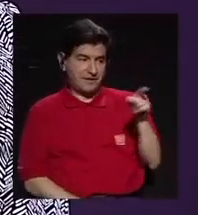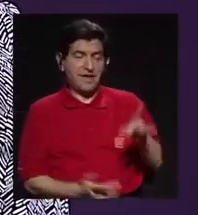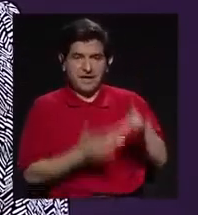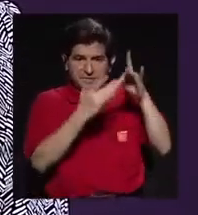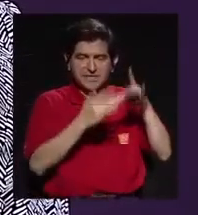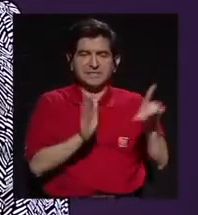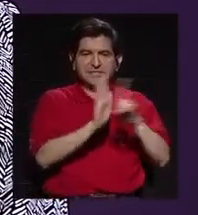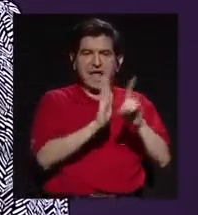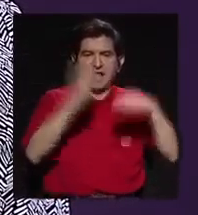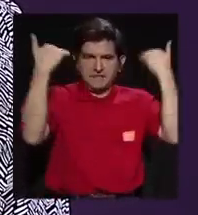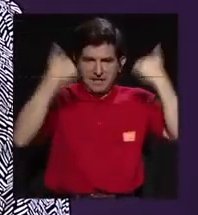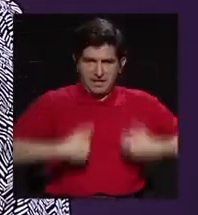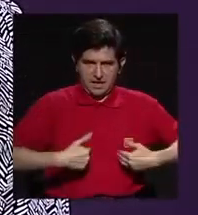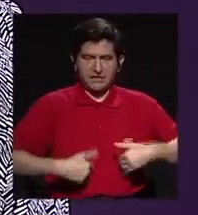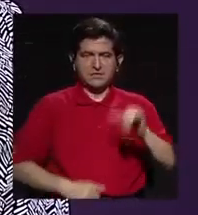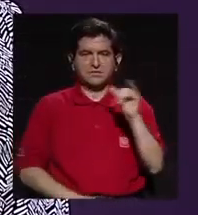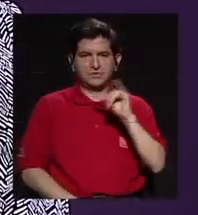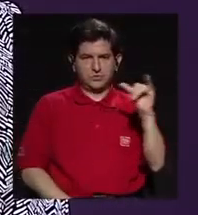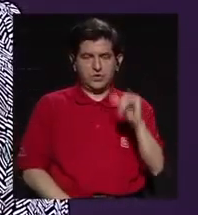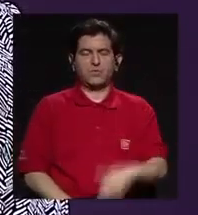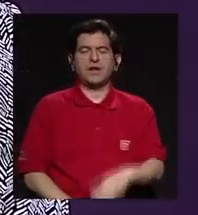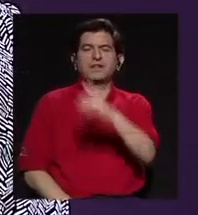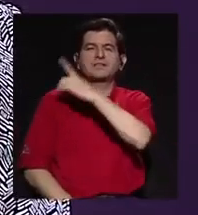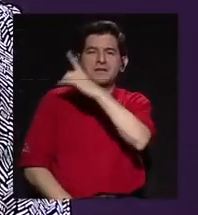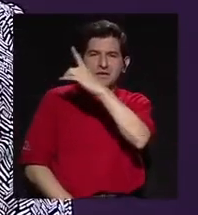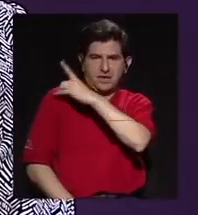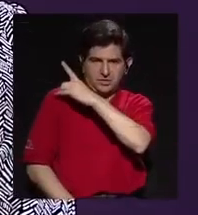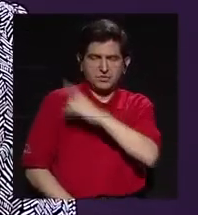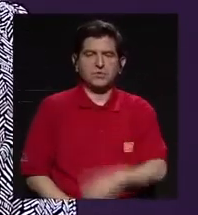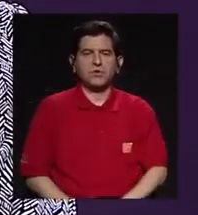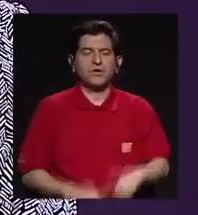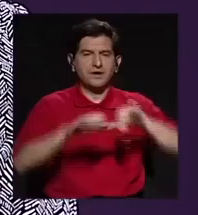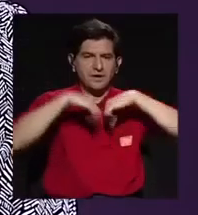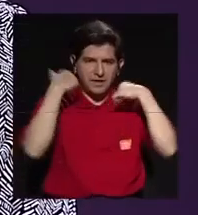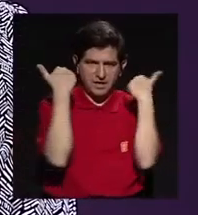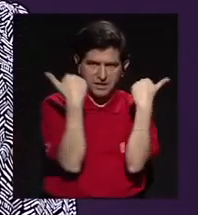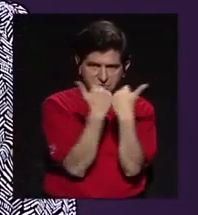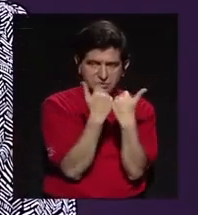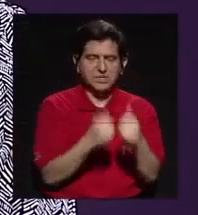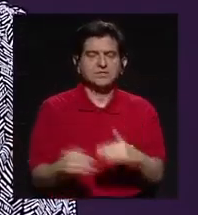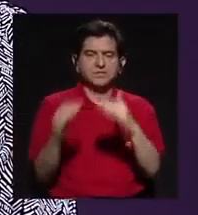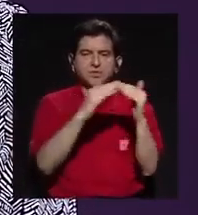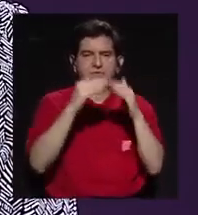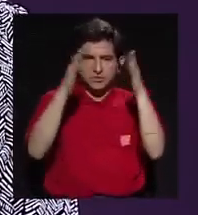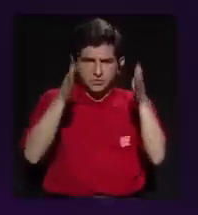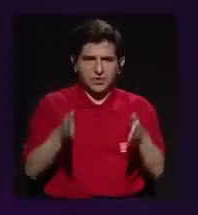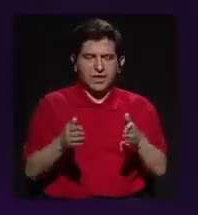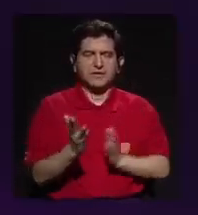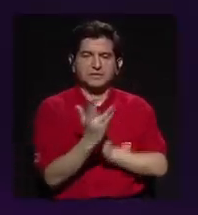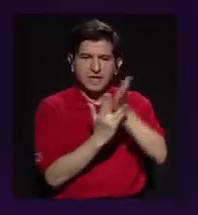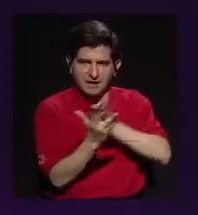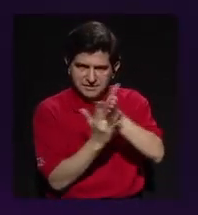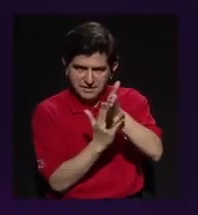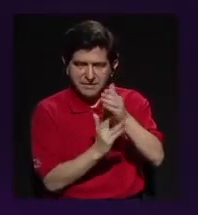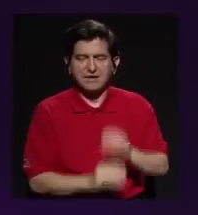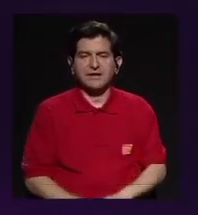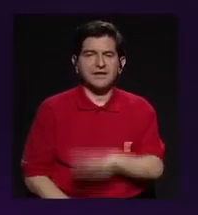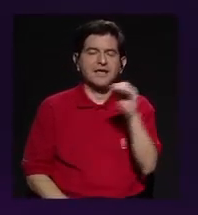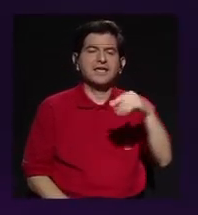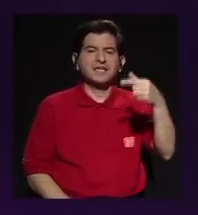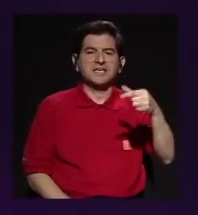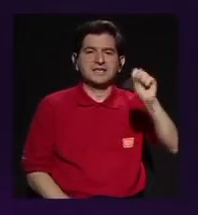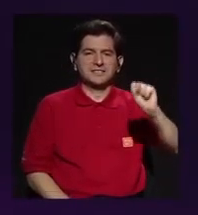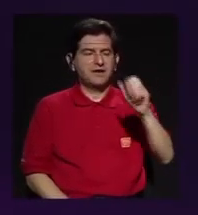especialista en derechos humanos y también directora de la Asociación Ciudadana Acceder. Y Gina